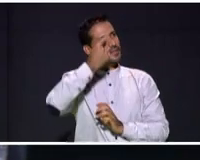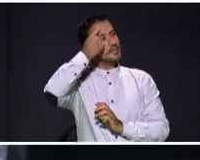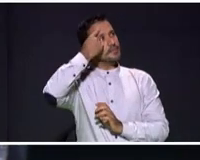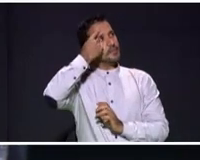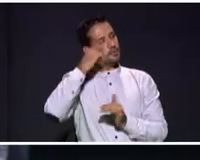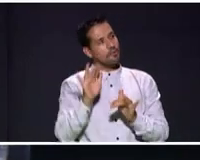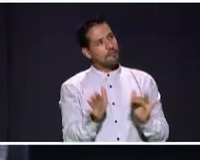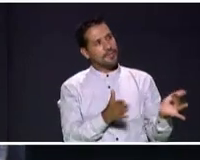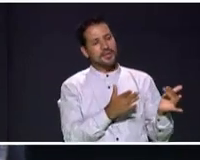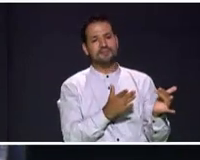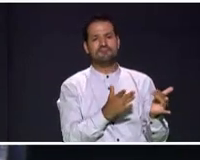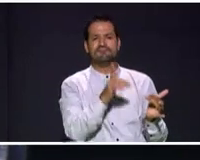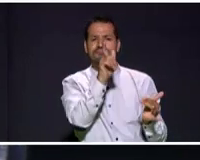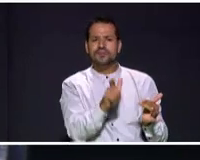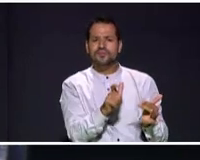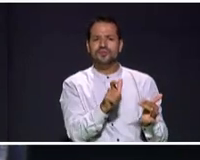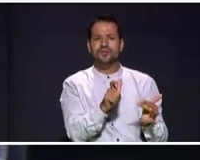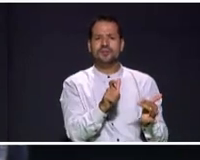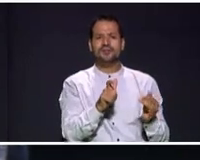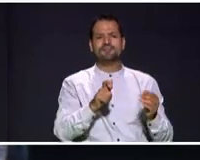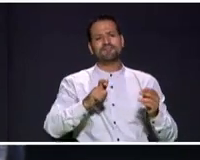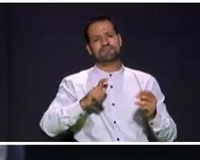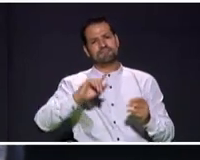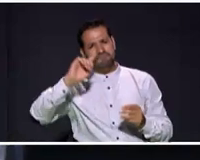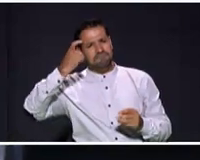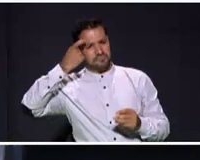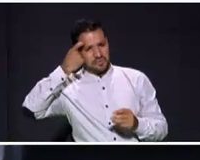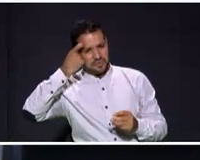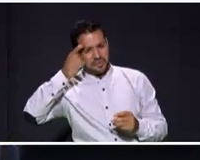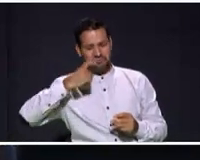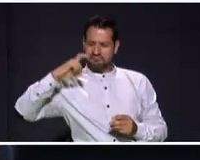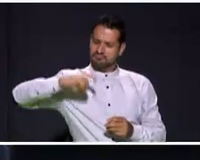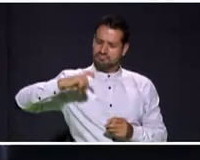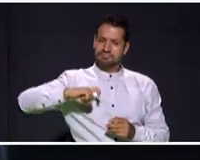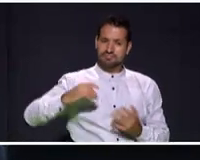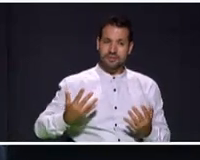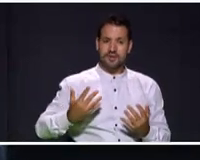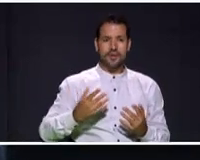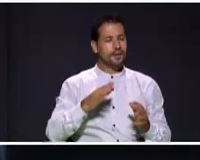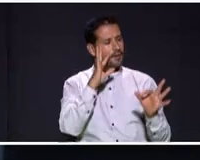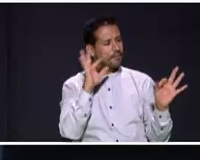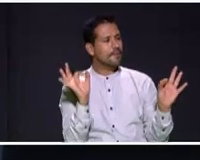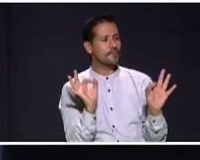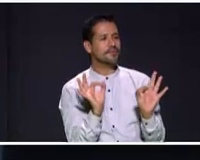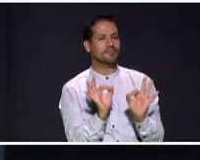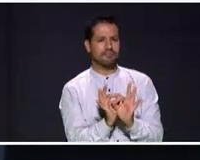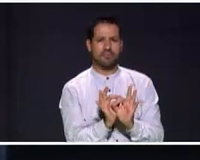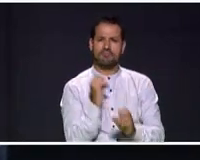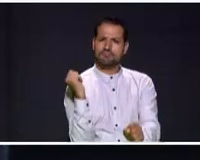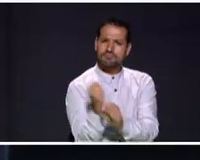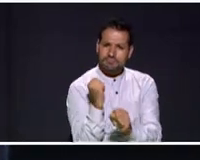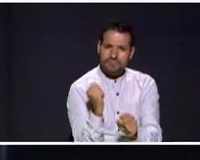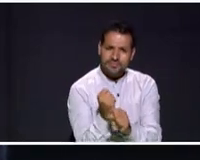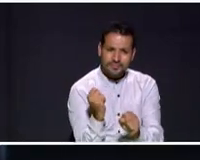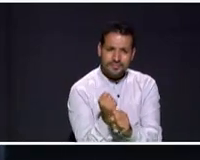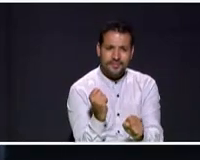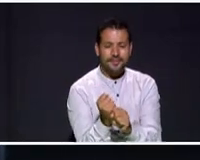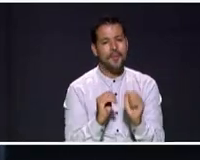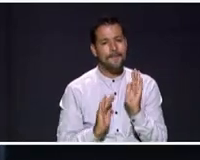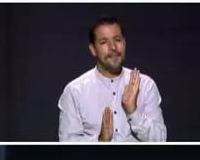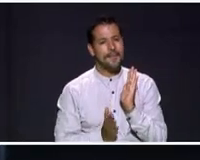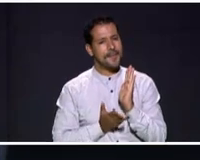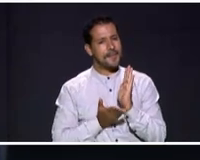de vivienda no reclaman en todos los rincones de antioquia como una gran necesidad y nos vamos a enfocar para trabajar en mejorar